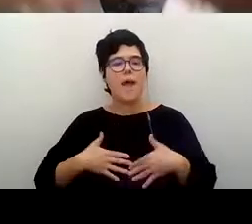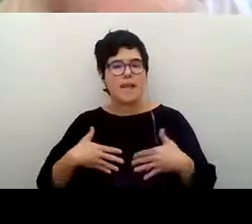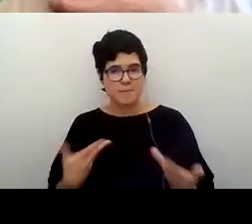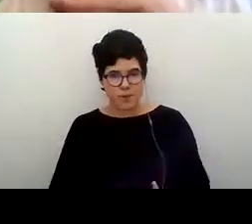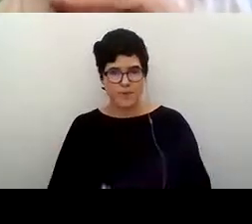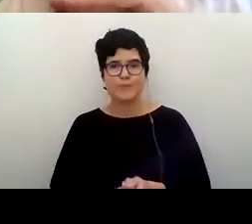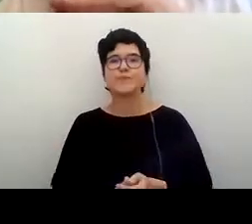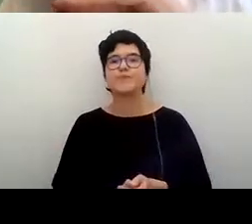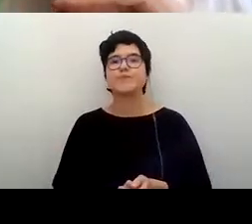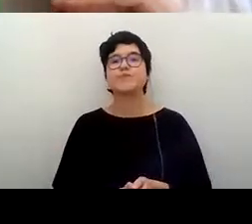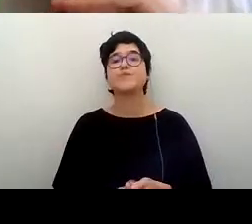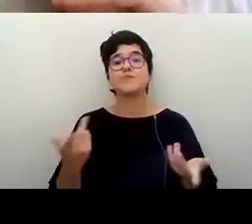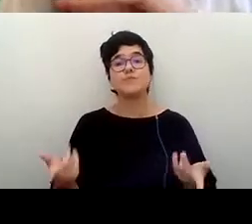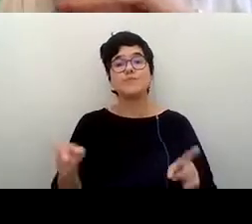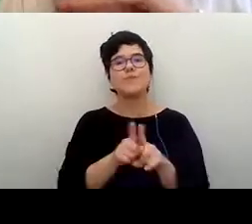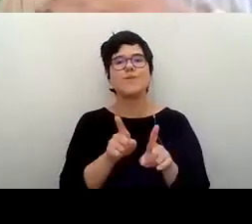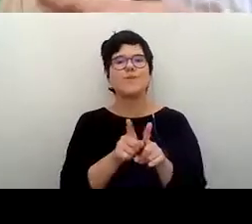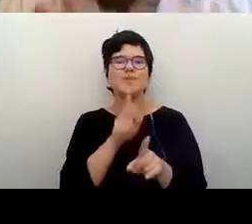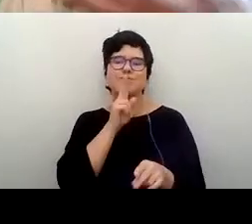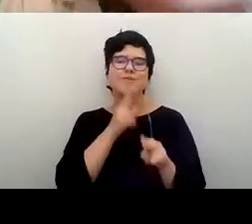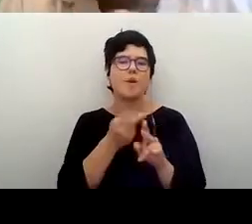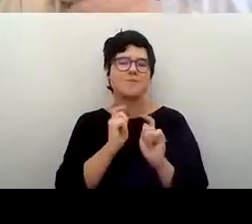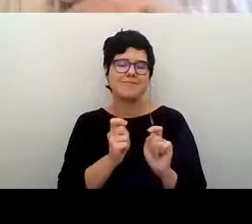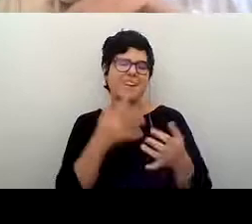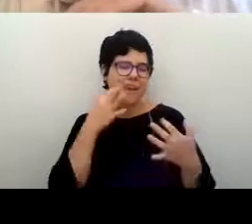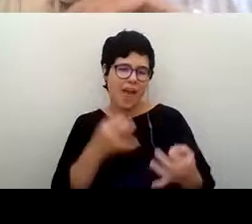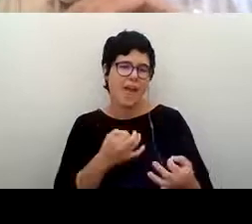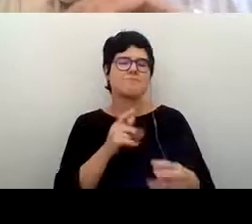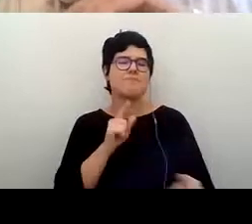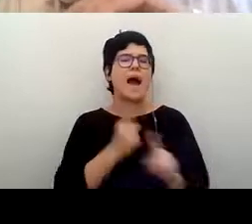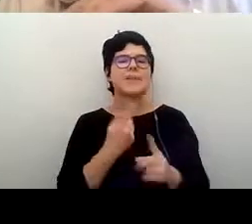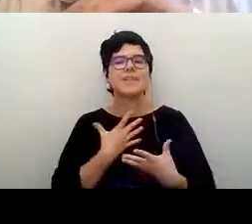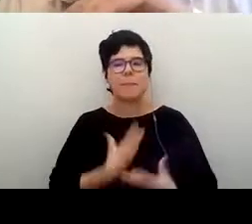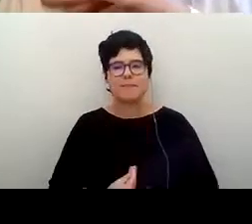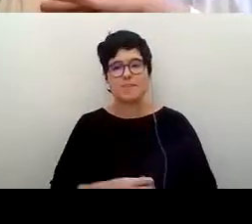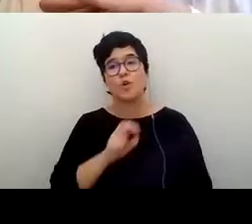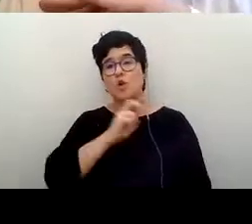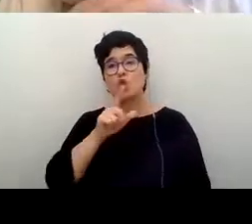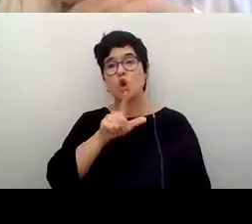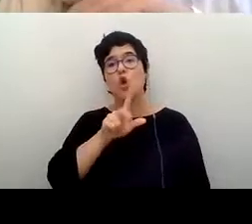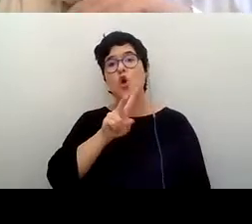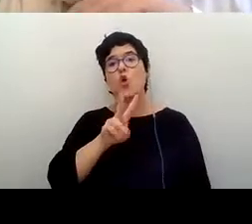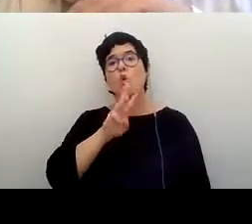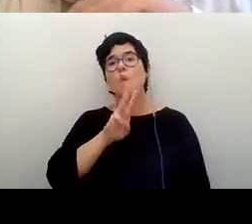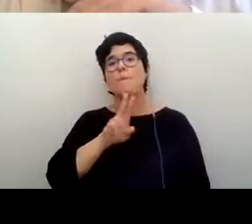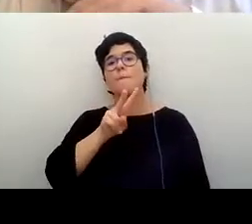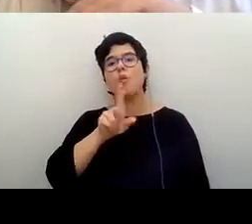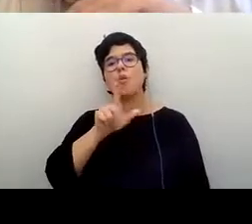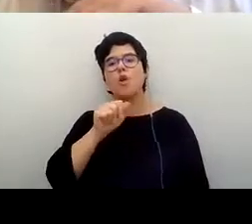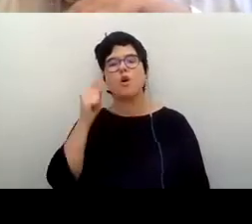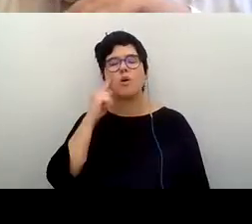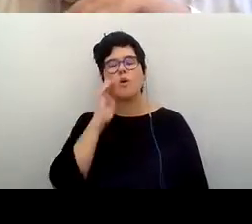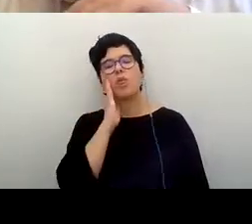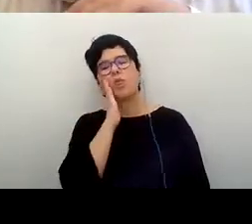médicamente nosotros le llamaríamos antidepresivo. Y el lúpulo, que es un sedante hipnótico de potencia leve moderada, que a lo mejor